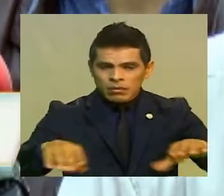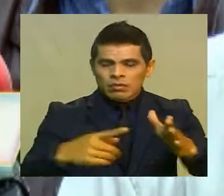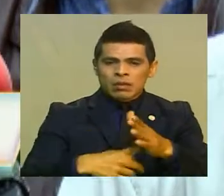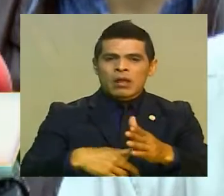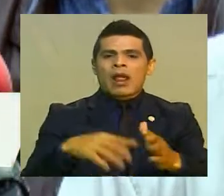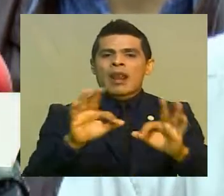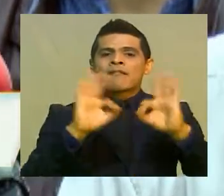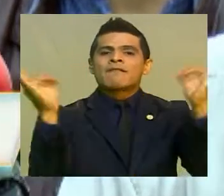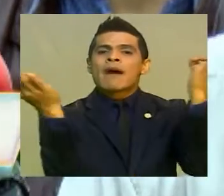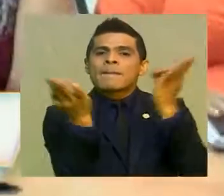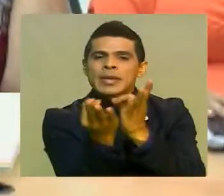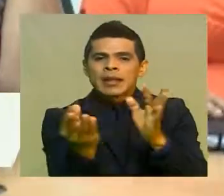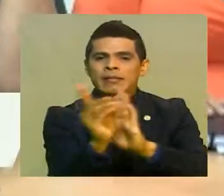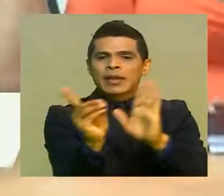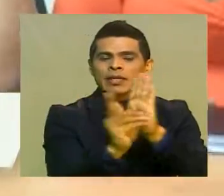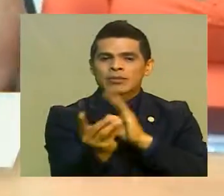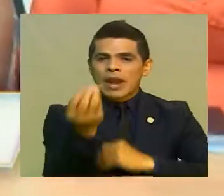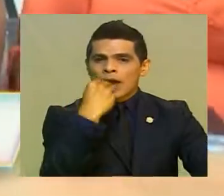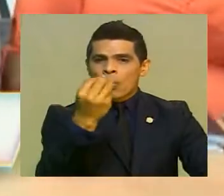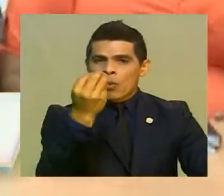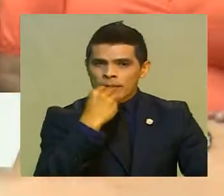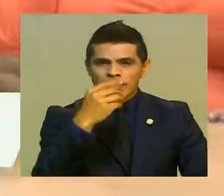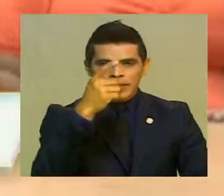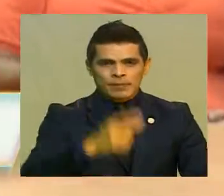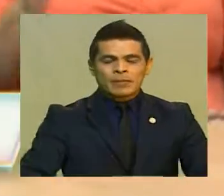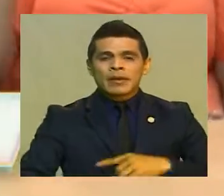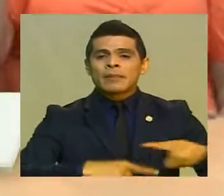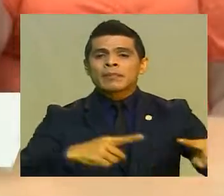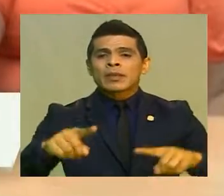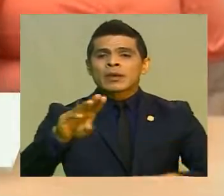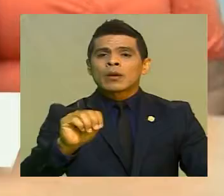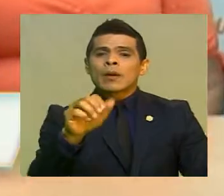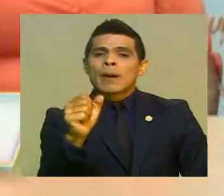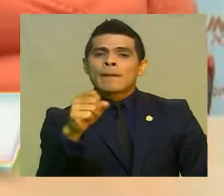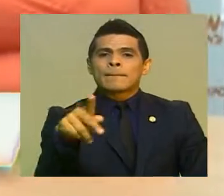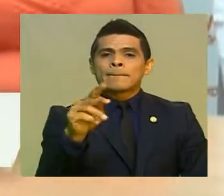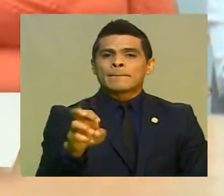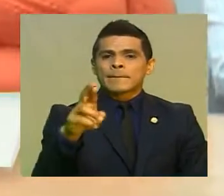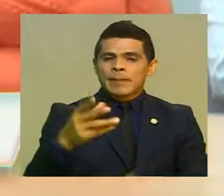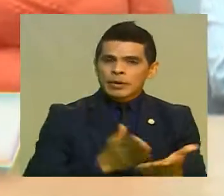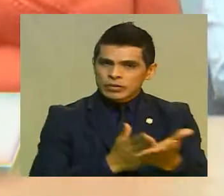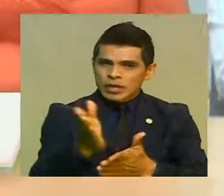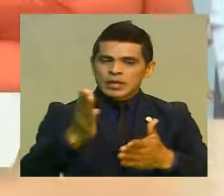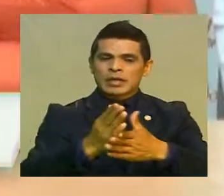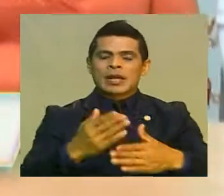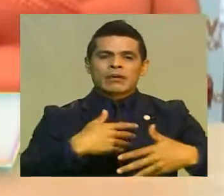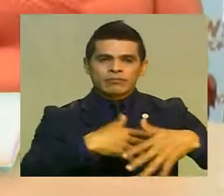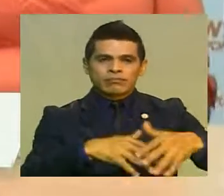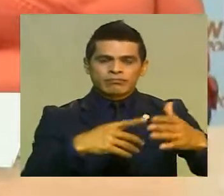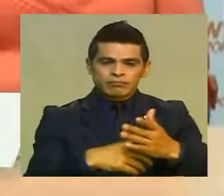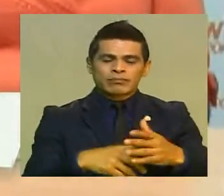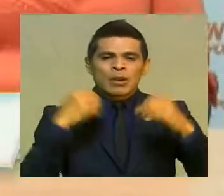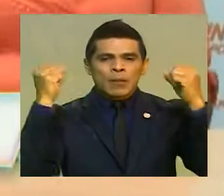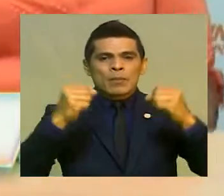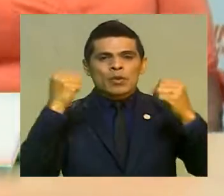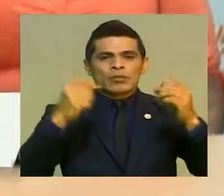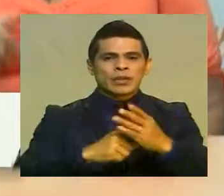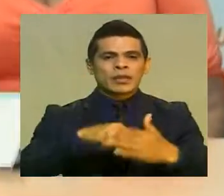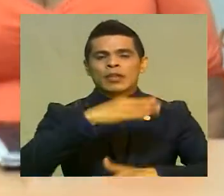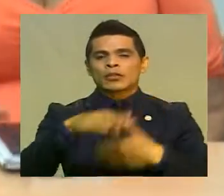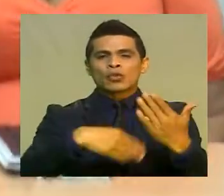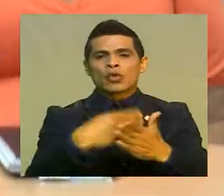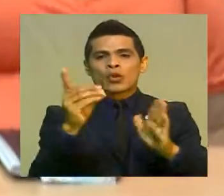derecho a la alimentación más pero sostiene que continuarán en la lucha hasta lograr que se respeten todos los derechos desde caracas